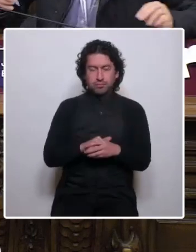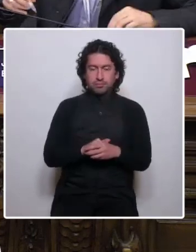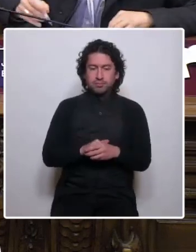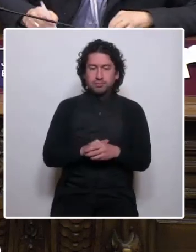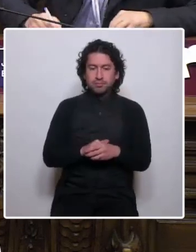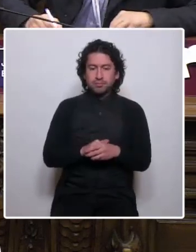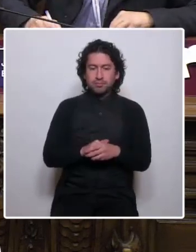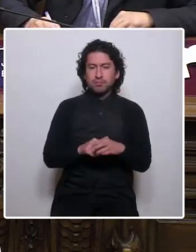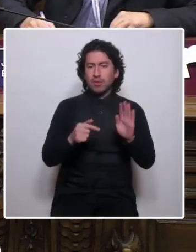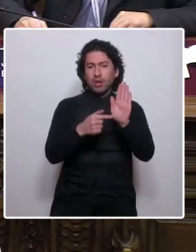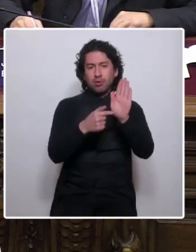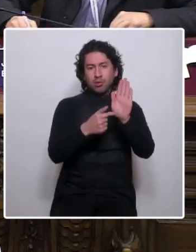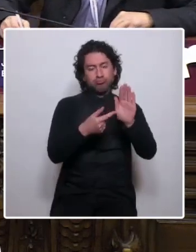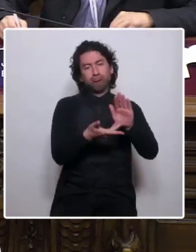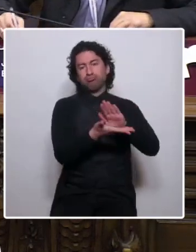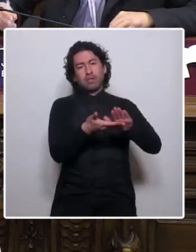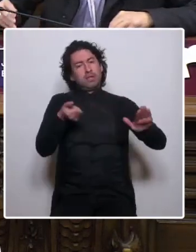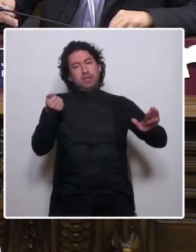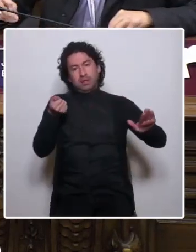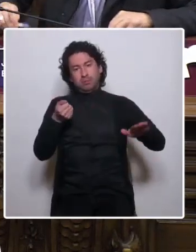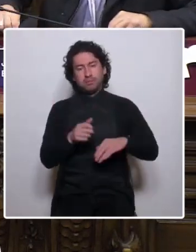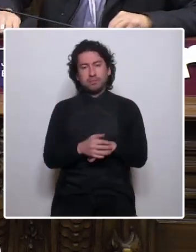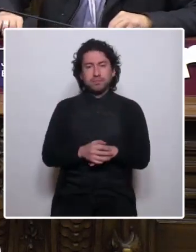Se tiene por retirada.